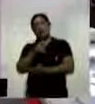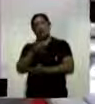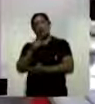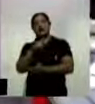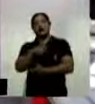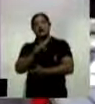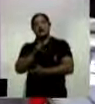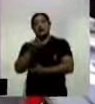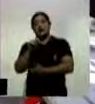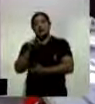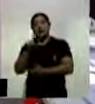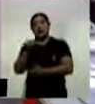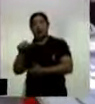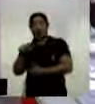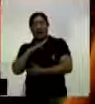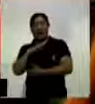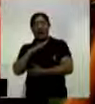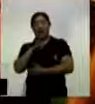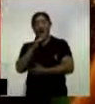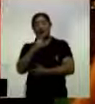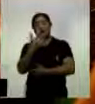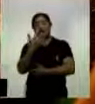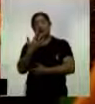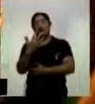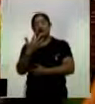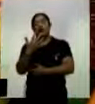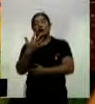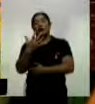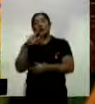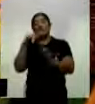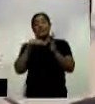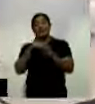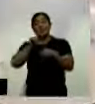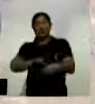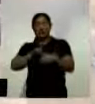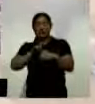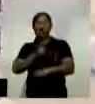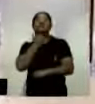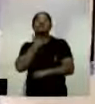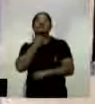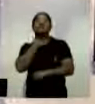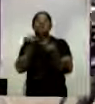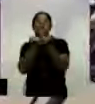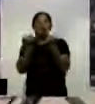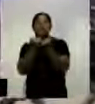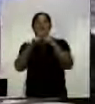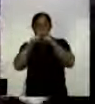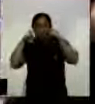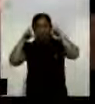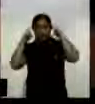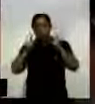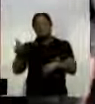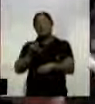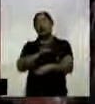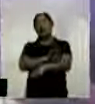de 45 litros de gel antibacterial y 7,000 cubrebocas. Nicolás Espinosa, coordinador de salud de Apizaco, explicó que